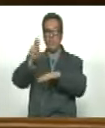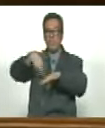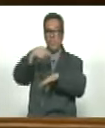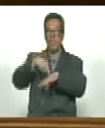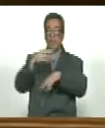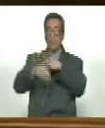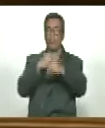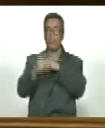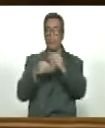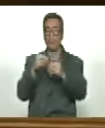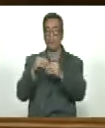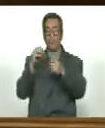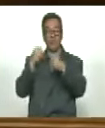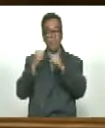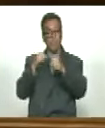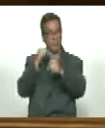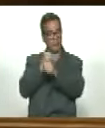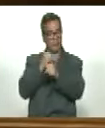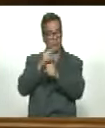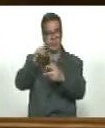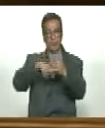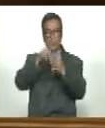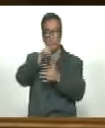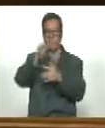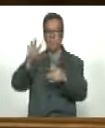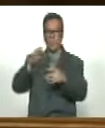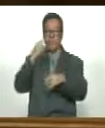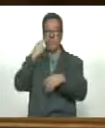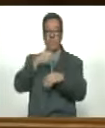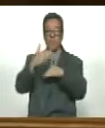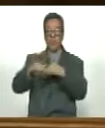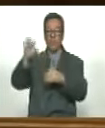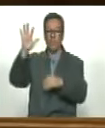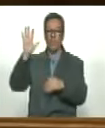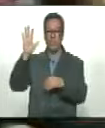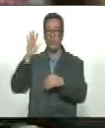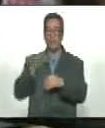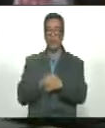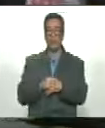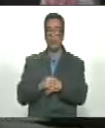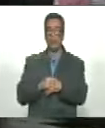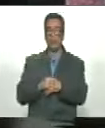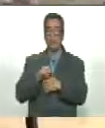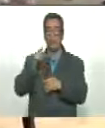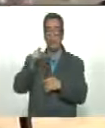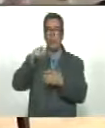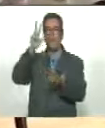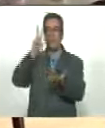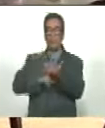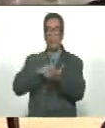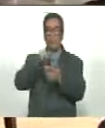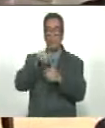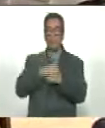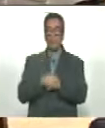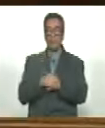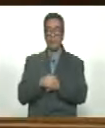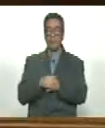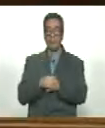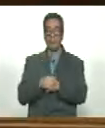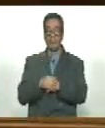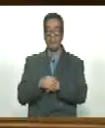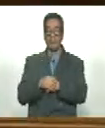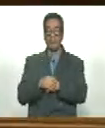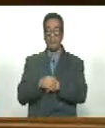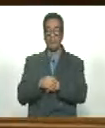Nacional correspondiente al ejercicio económico financiero 2024, sírvanse a manifestarlo con la señal de costumbre. Queda aprobado.